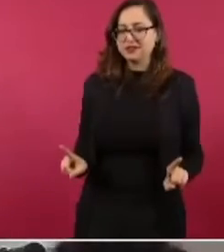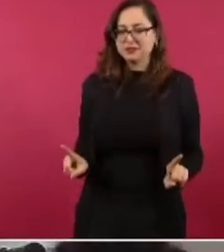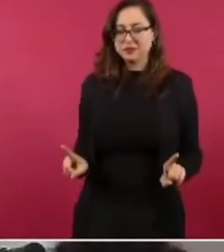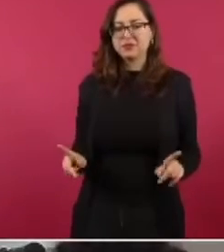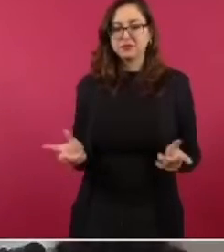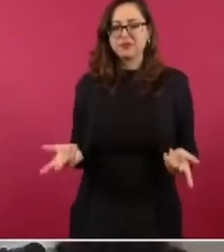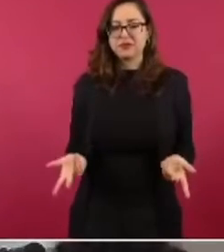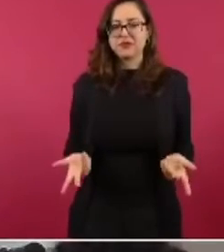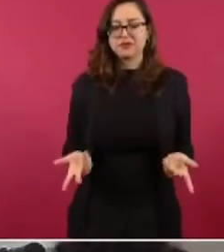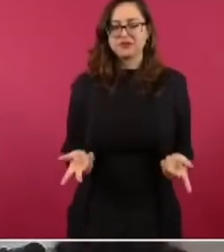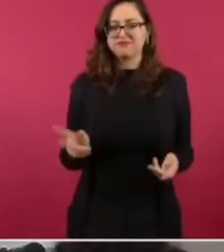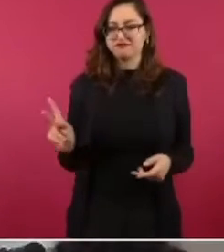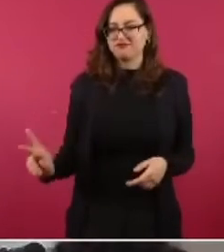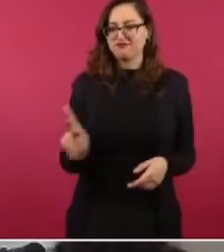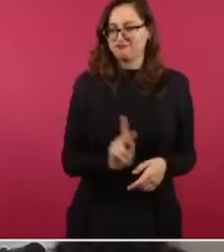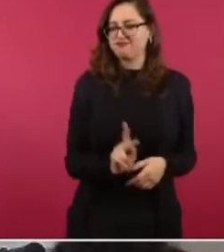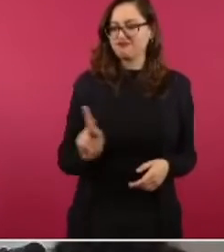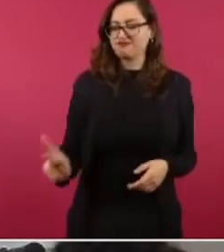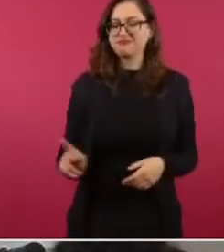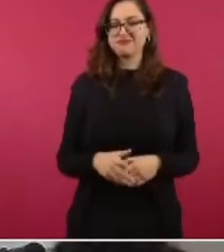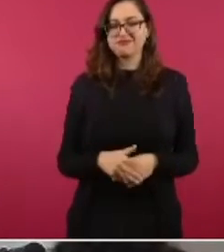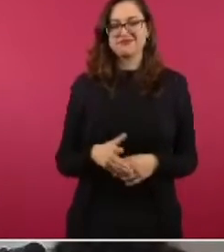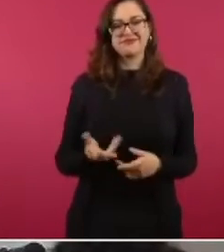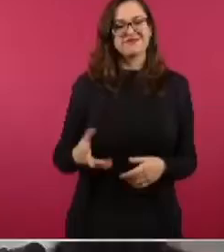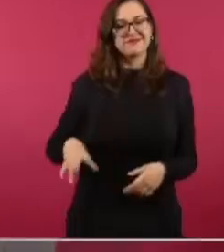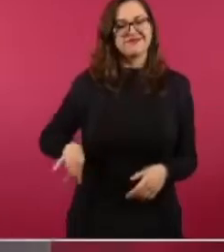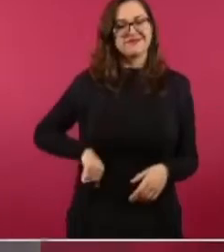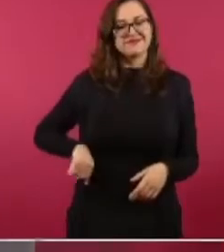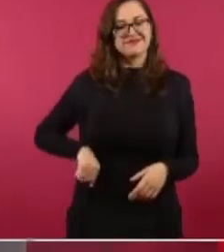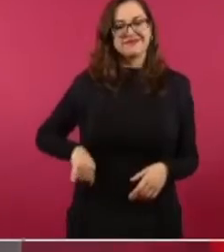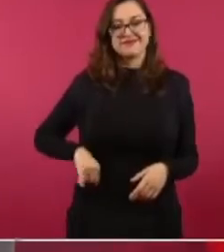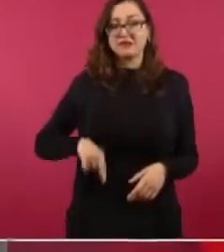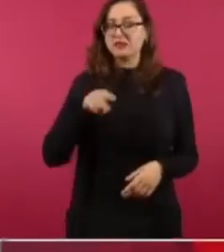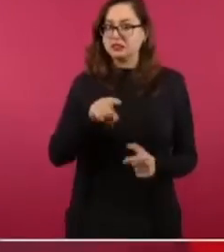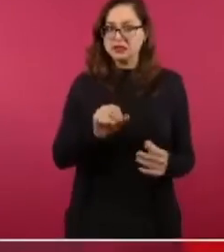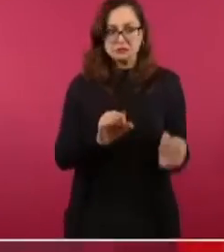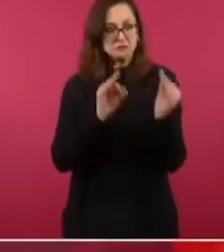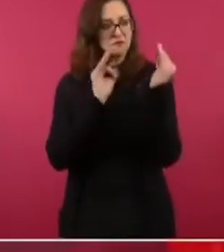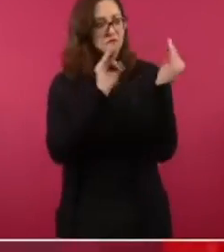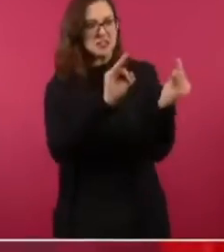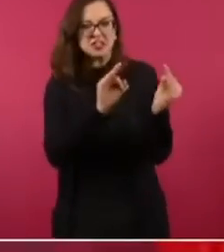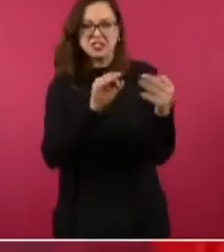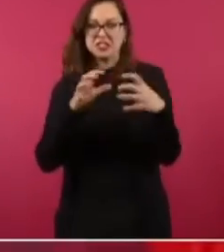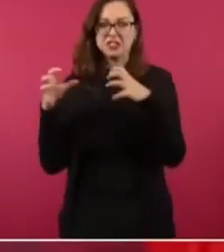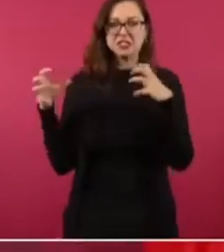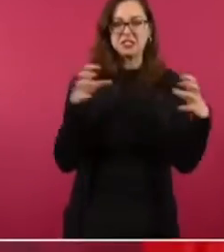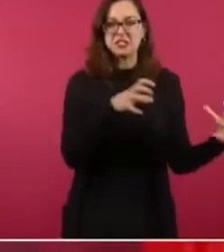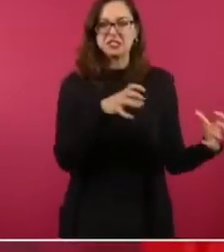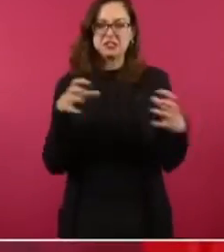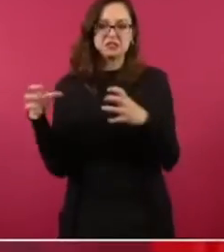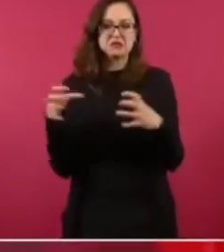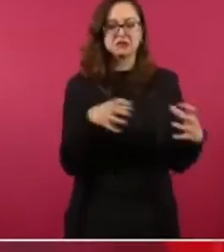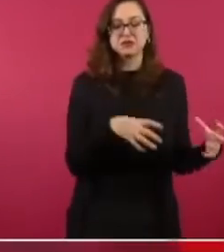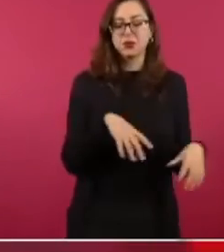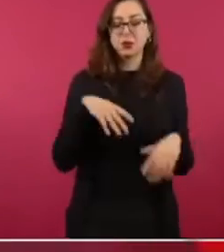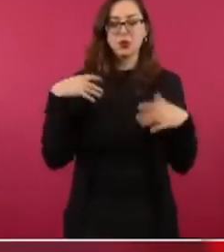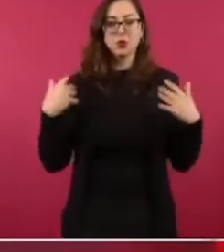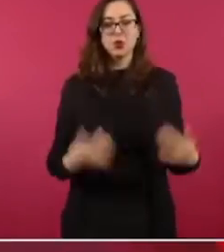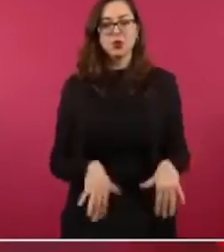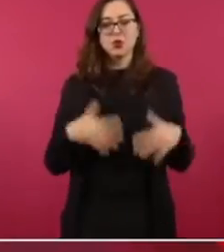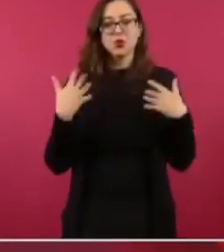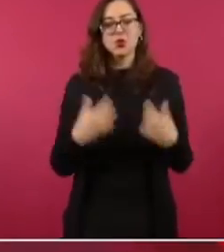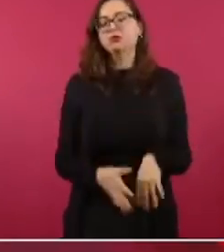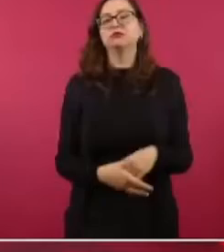no muy lejano a eso. Y entonces se dan ahí es como 2 horas,